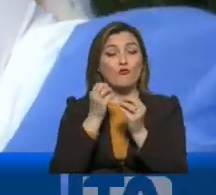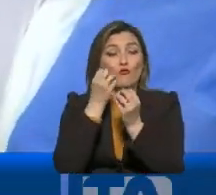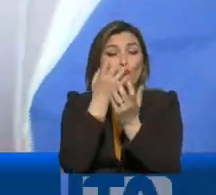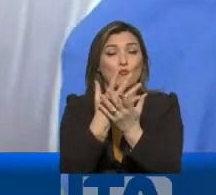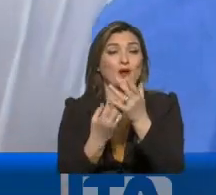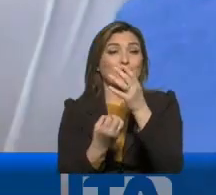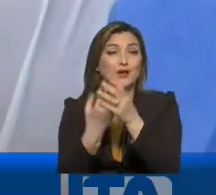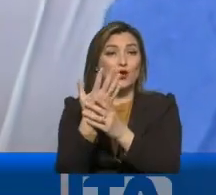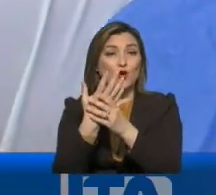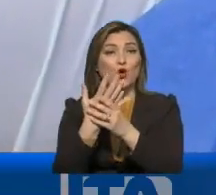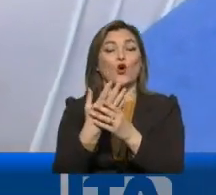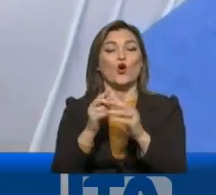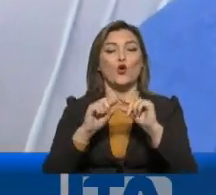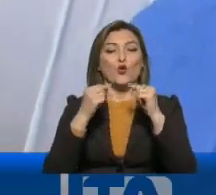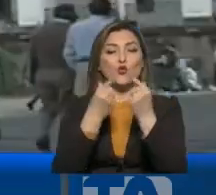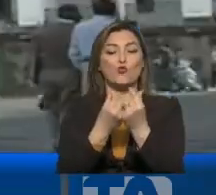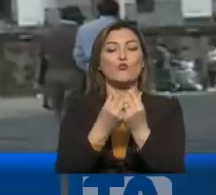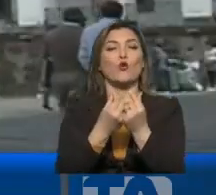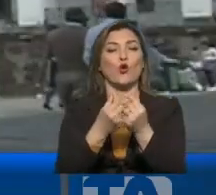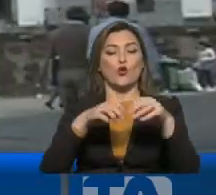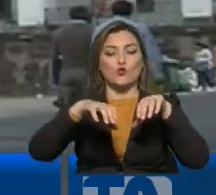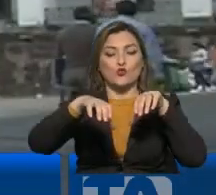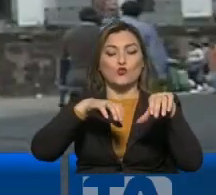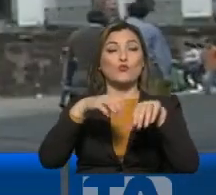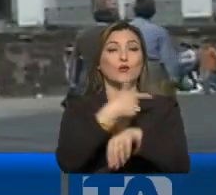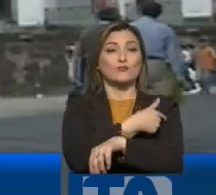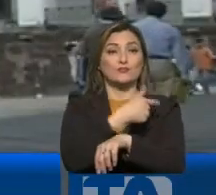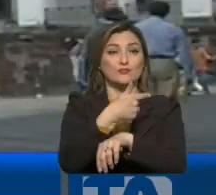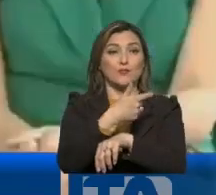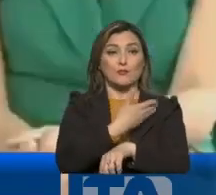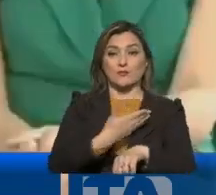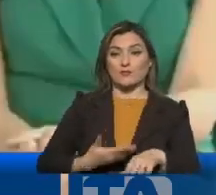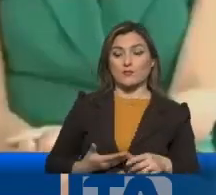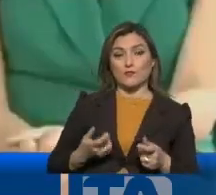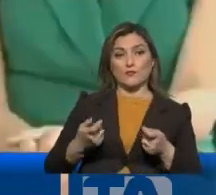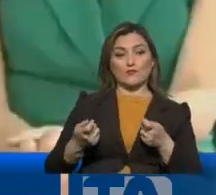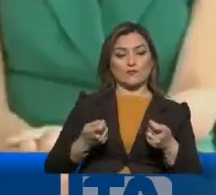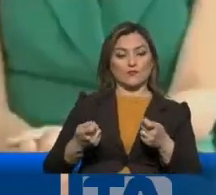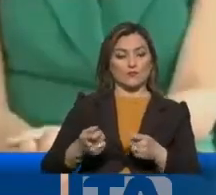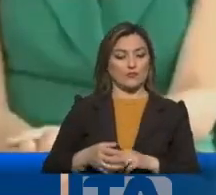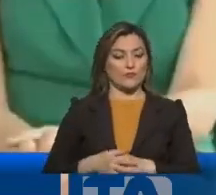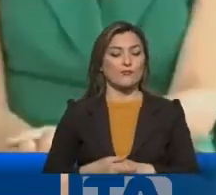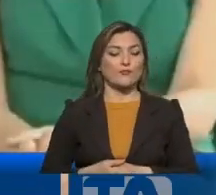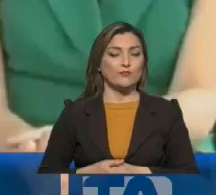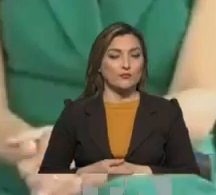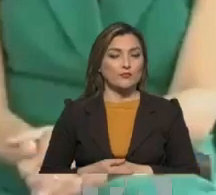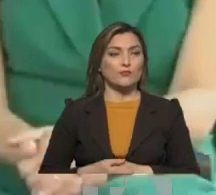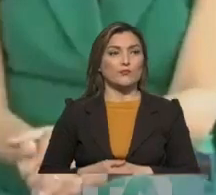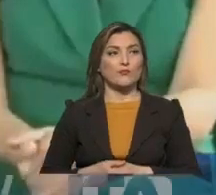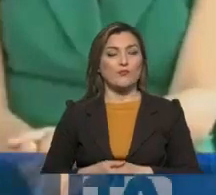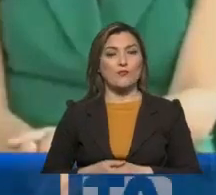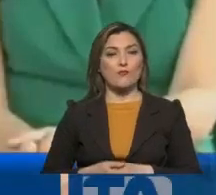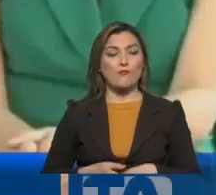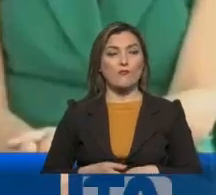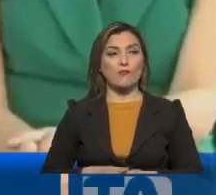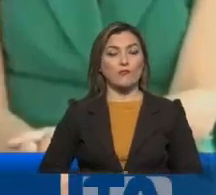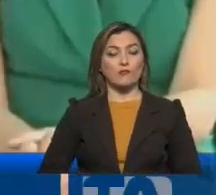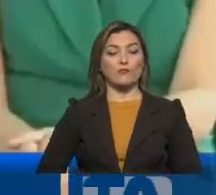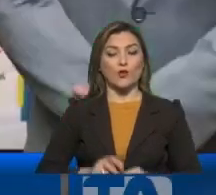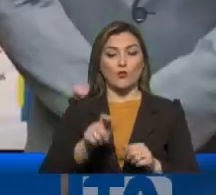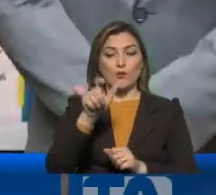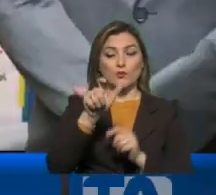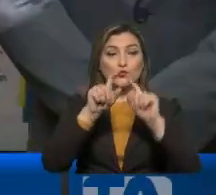creará una unidad coordinadora de vacunación manejada desde la presidencia dirigida por un empresario ecuatoriano